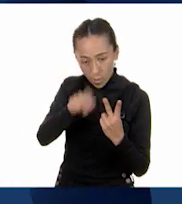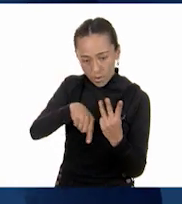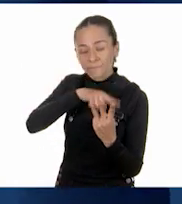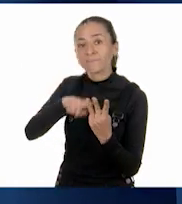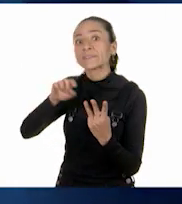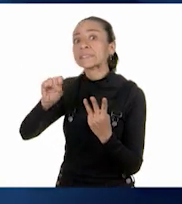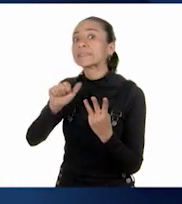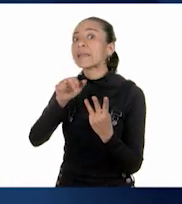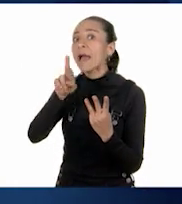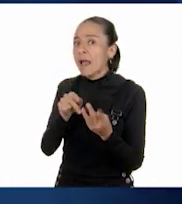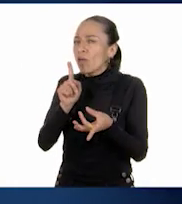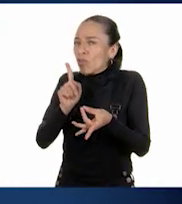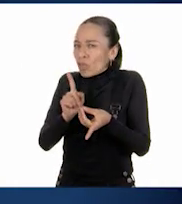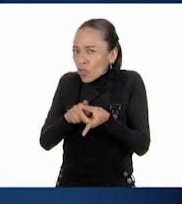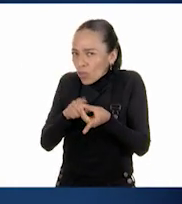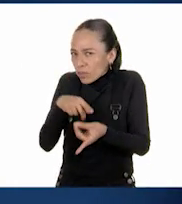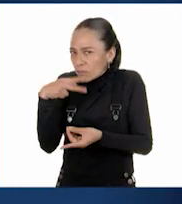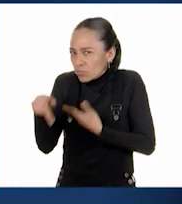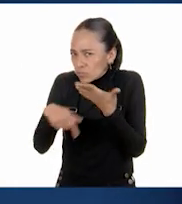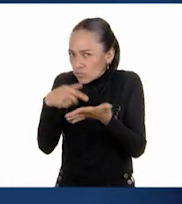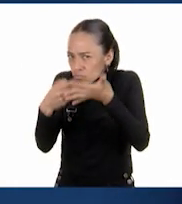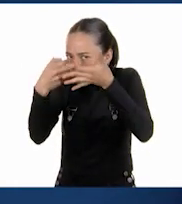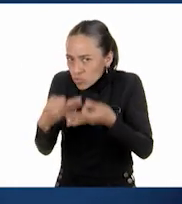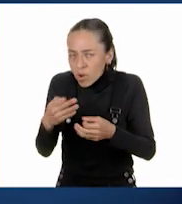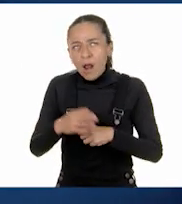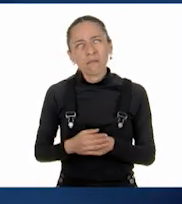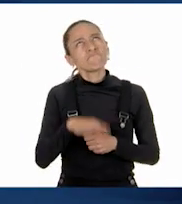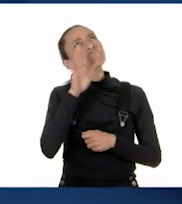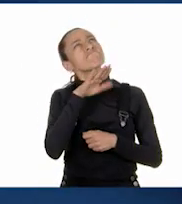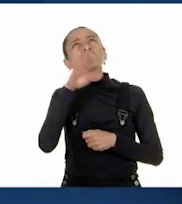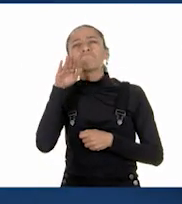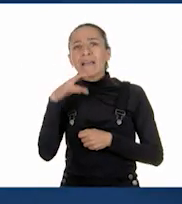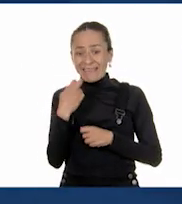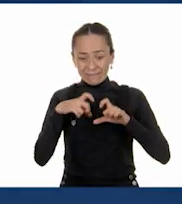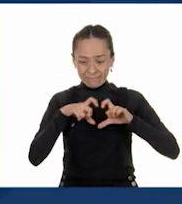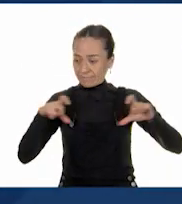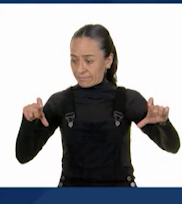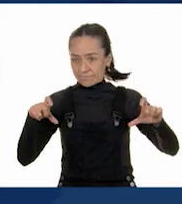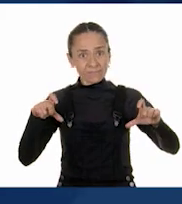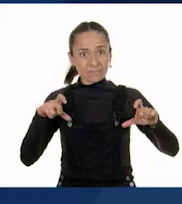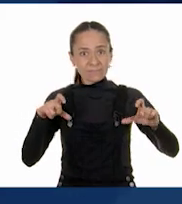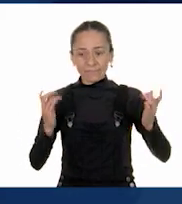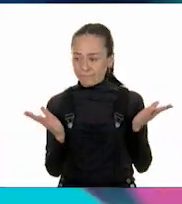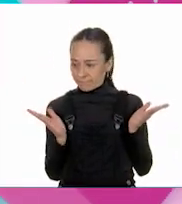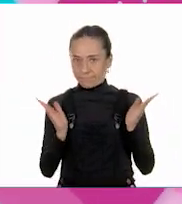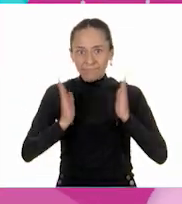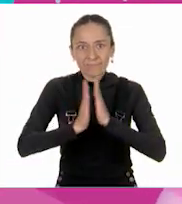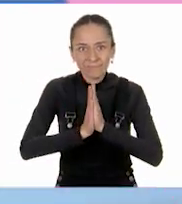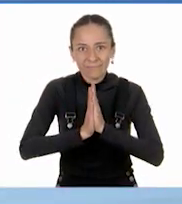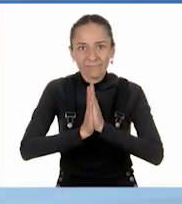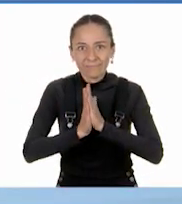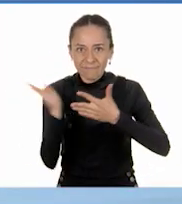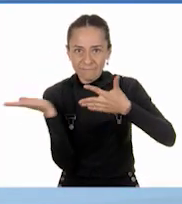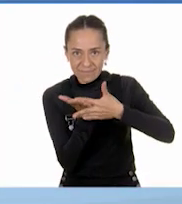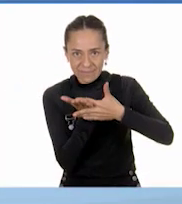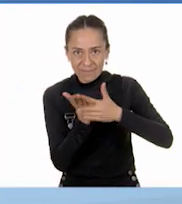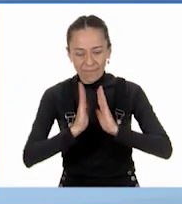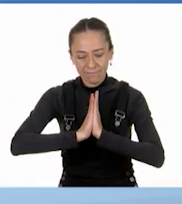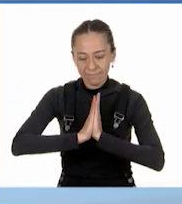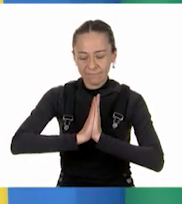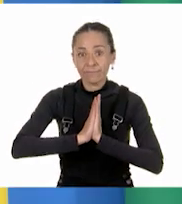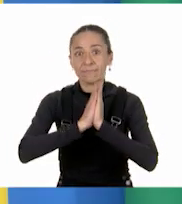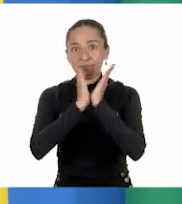podríamos doblar esa tira a la mitad y luego desdoblarla para ver cómo queda.